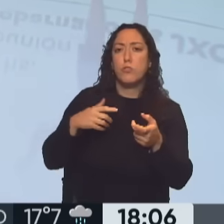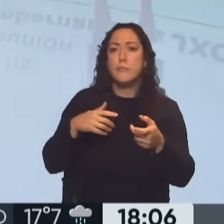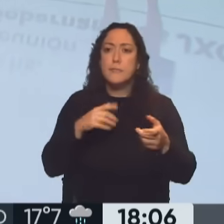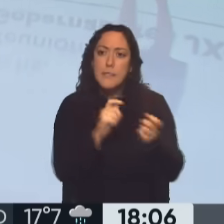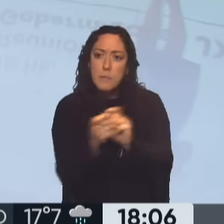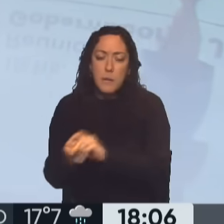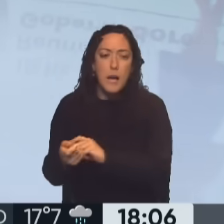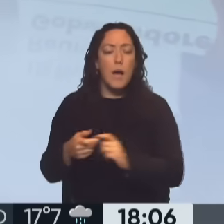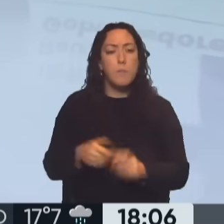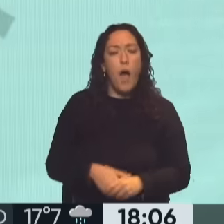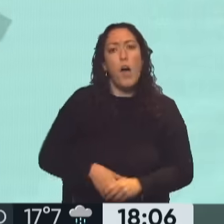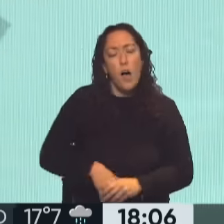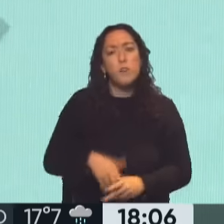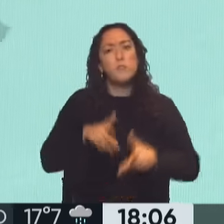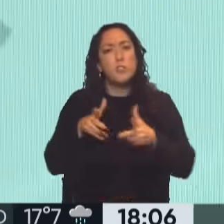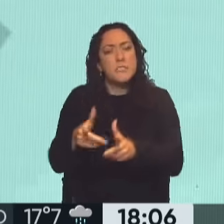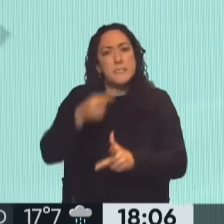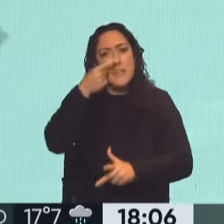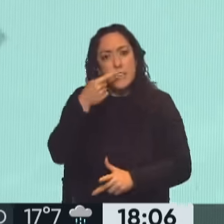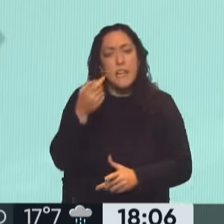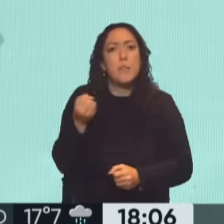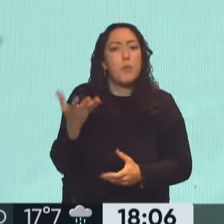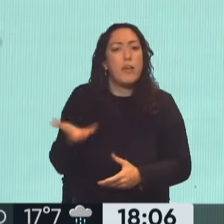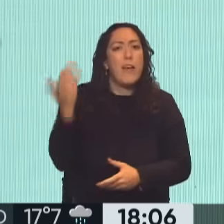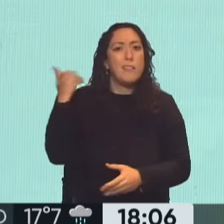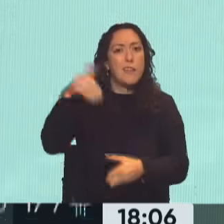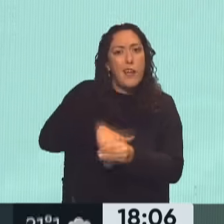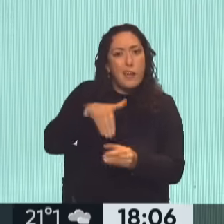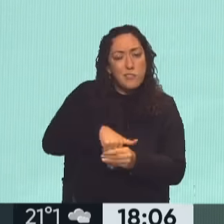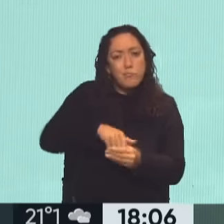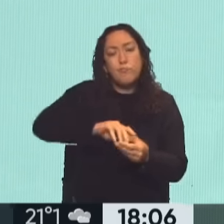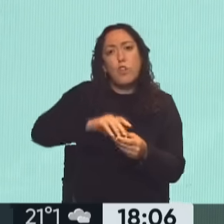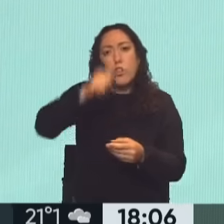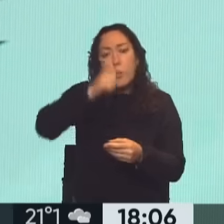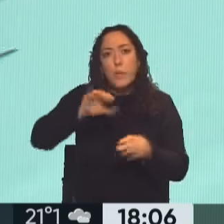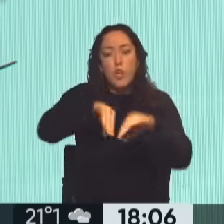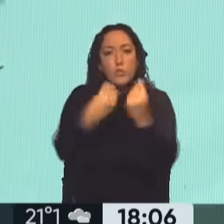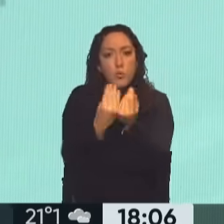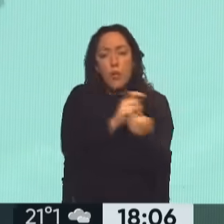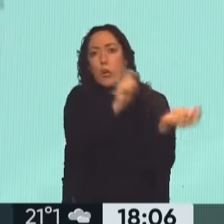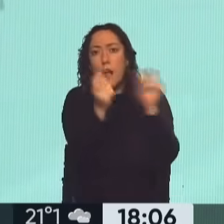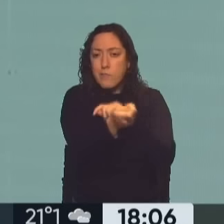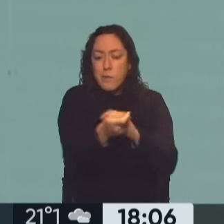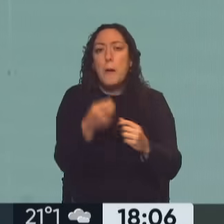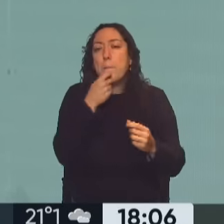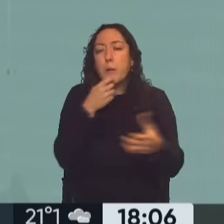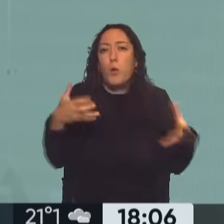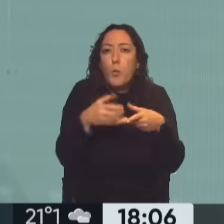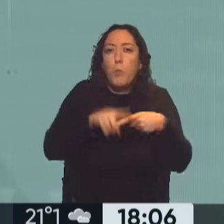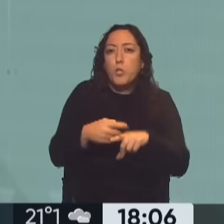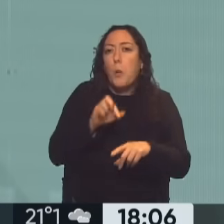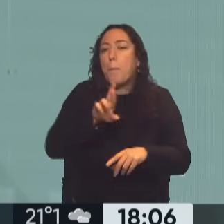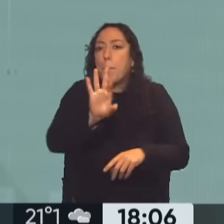cómo lo decís, ¿no? Porque cómo se transforma luego de las elecciones o los resultados del domingo. ¿Qué pasa con el PRO, por ejemplo? Las tensiones que se venían